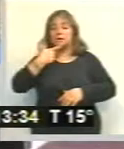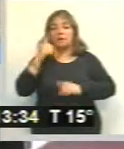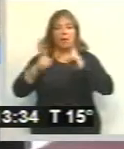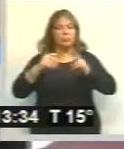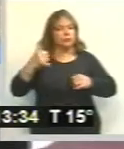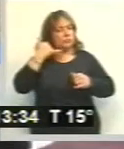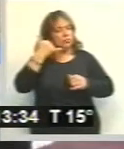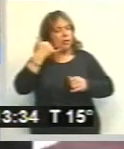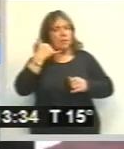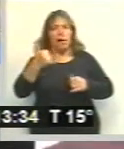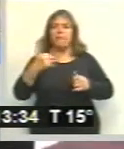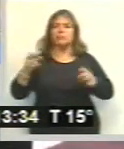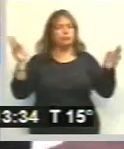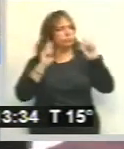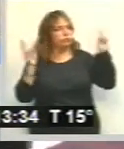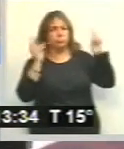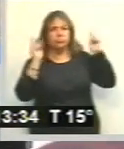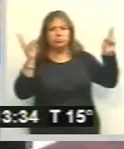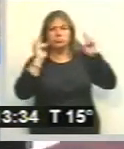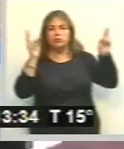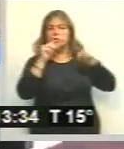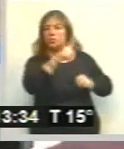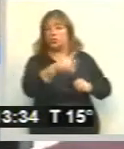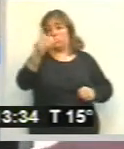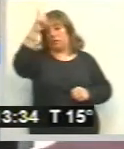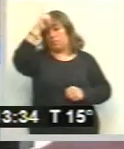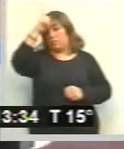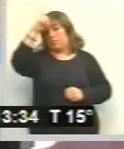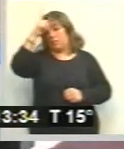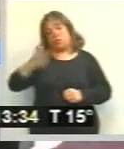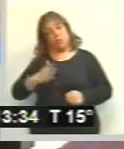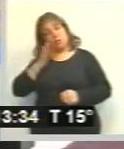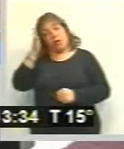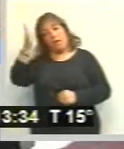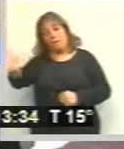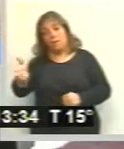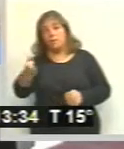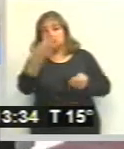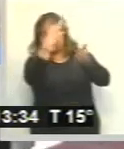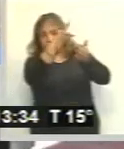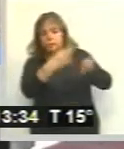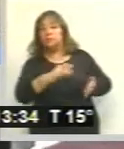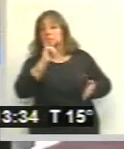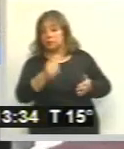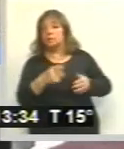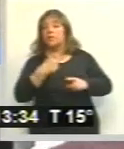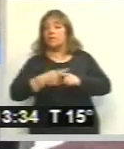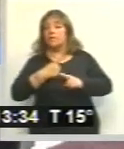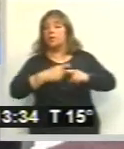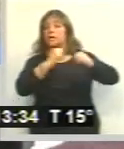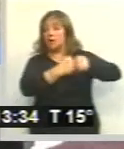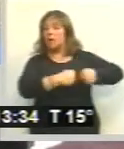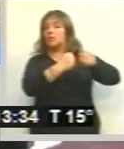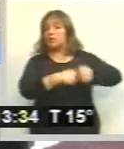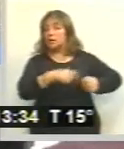que provenían desde esta vivienda. Personal policial que se dirigió al lugar corroboró que se trataba de una fiesta clandestina.